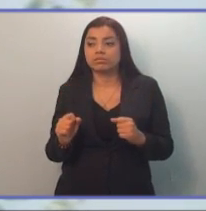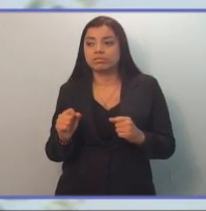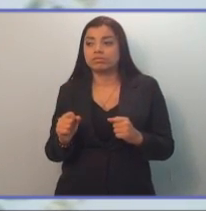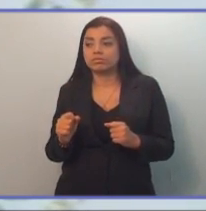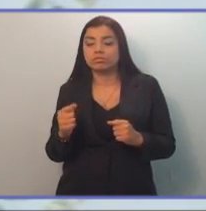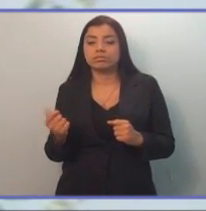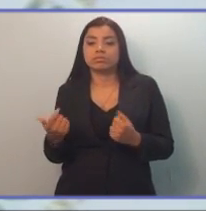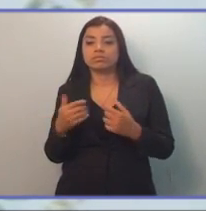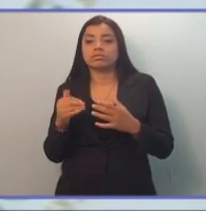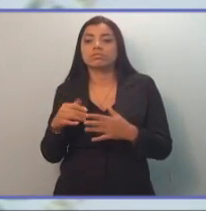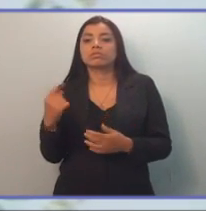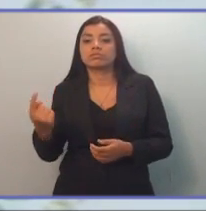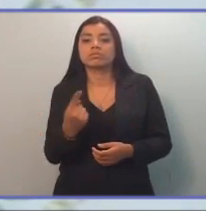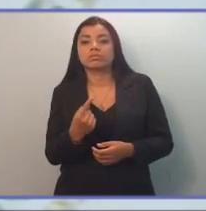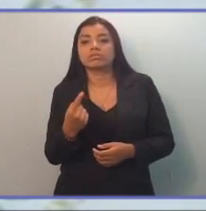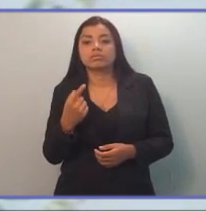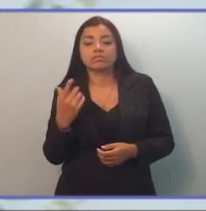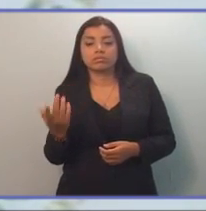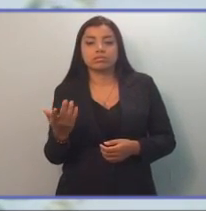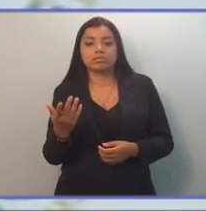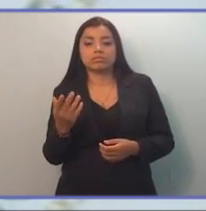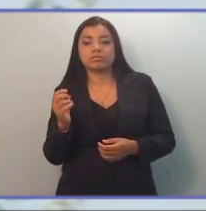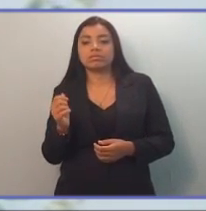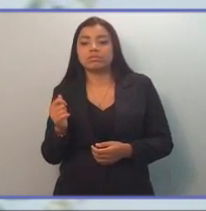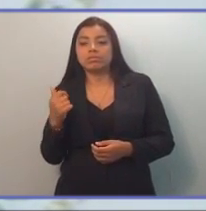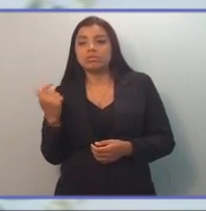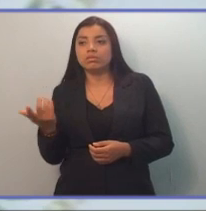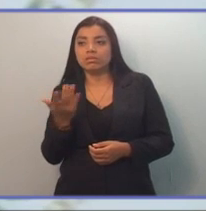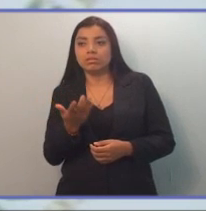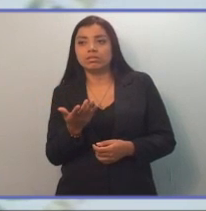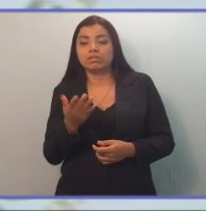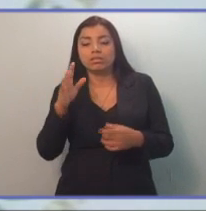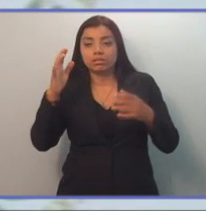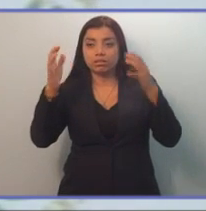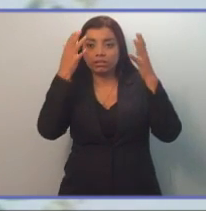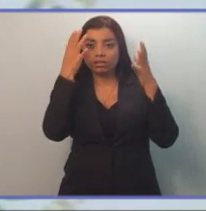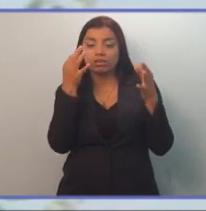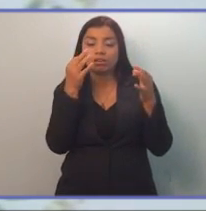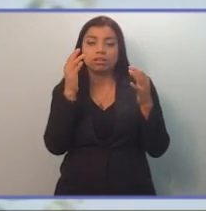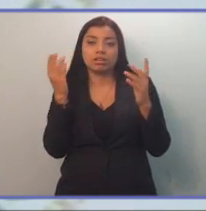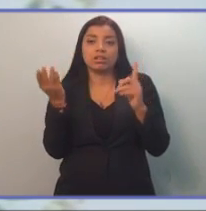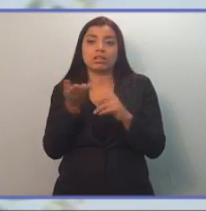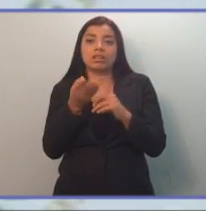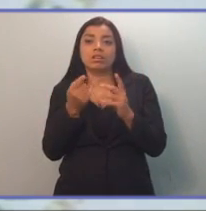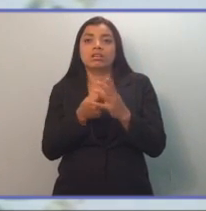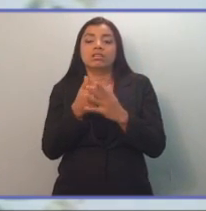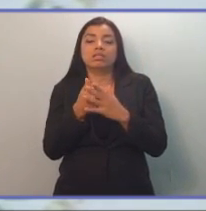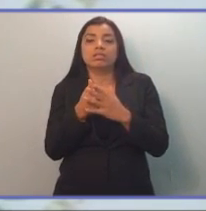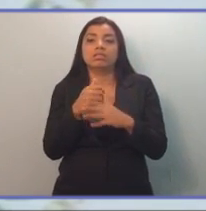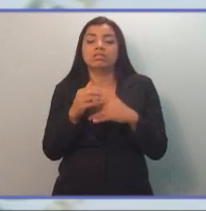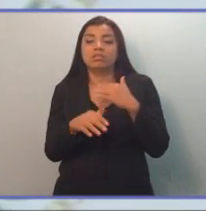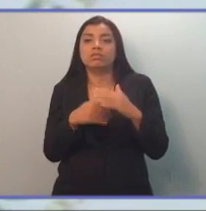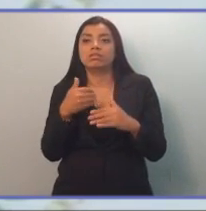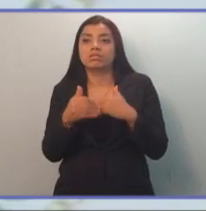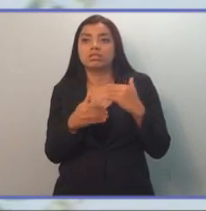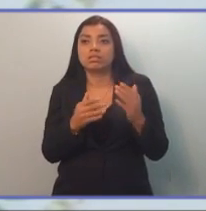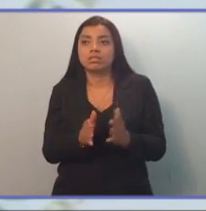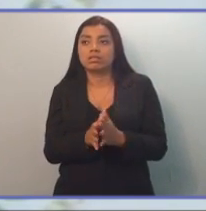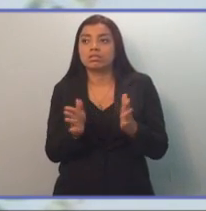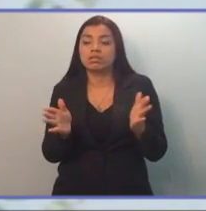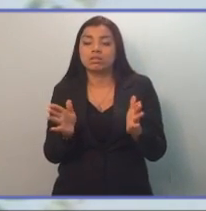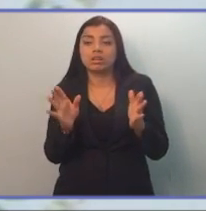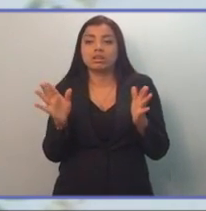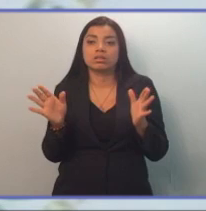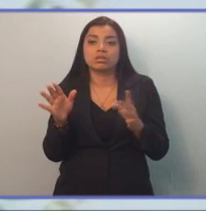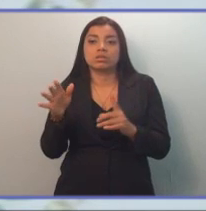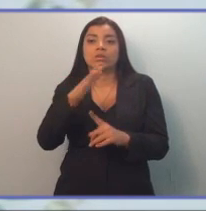a la persona contra la cual se pretende que esa sentencia sea anulada y que se revise el proceso en todo su contexto, para ver si